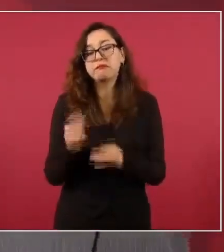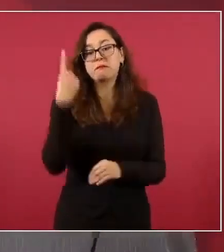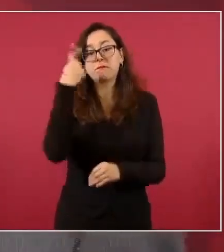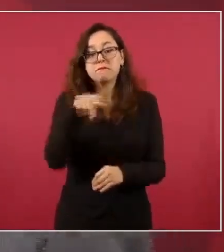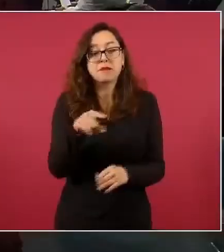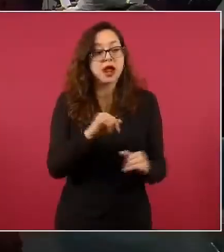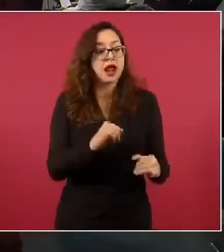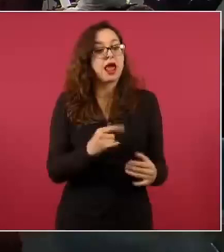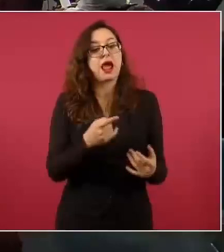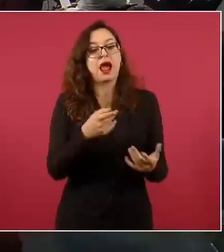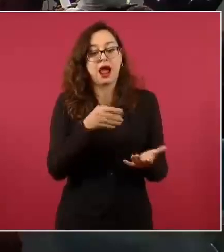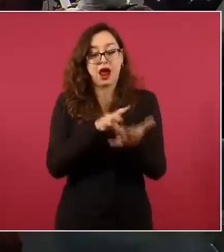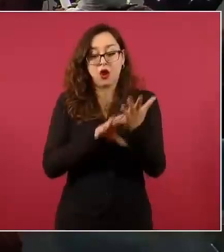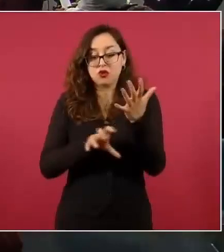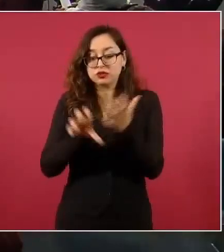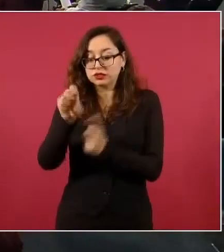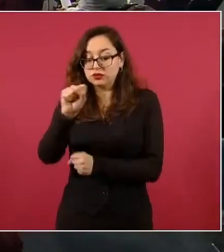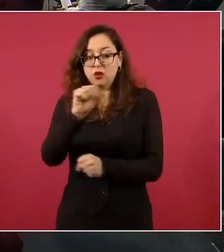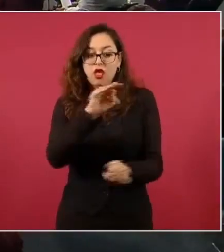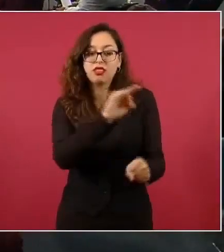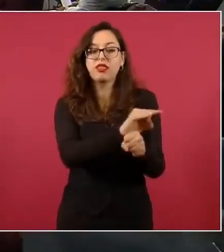para dejar en la Constitución